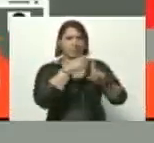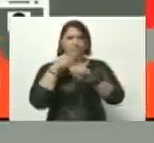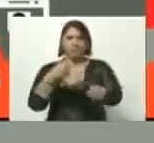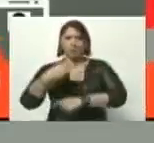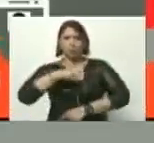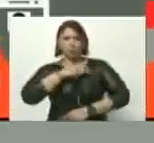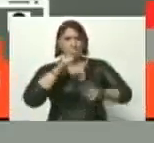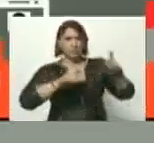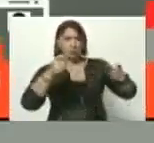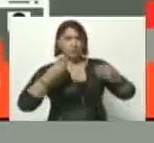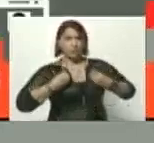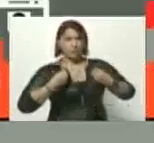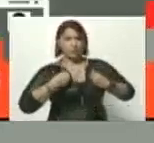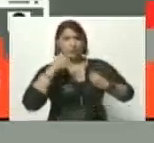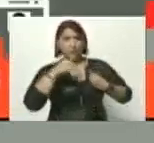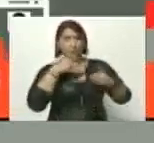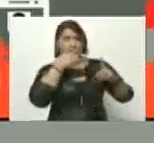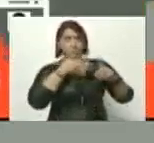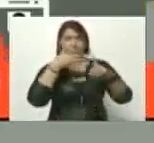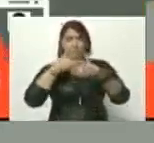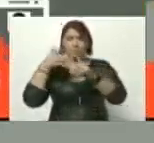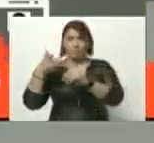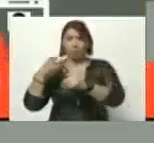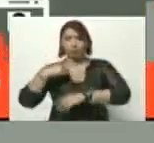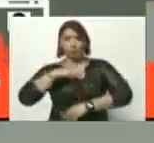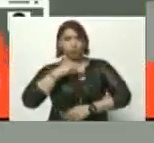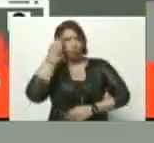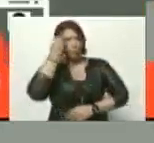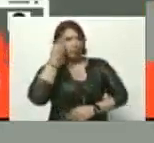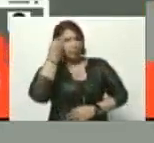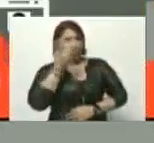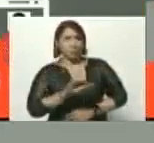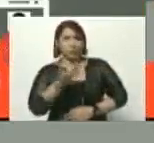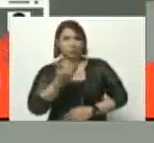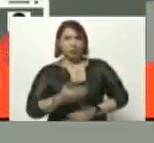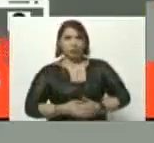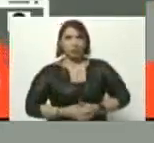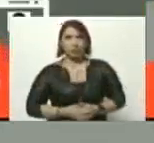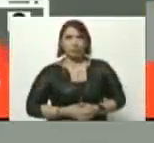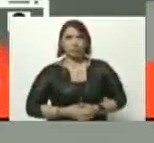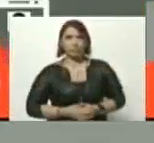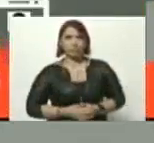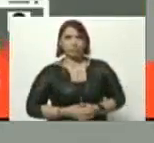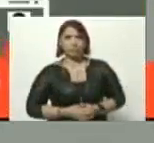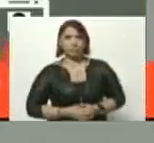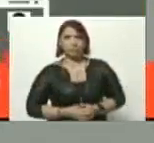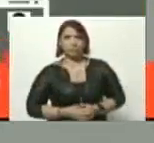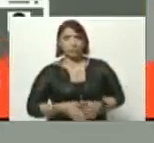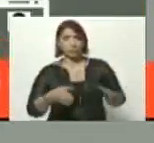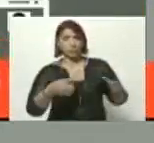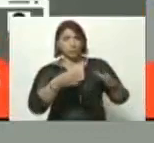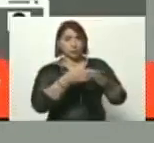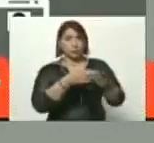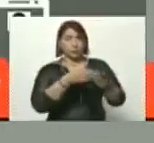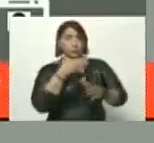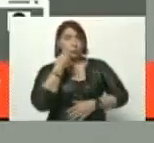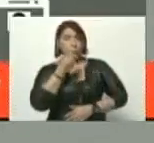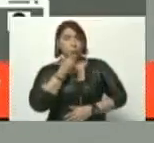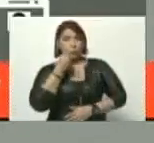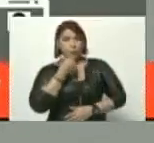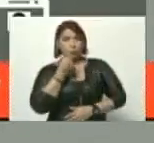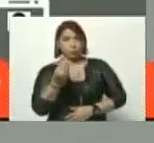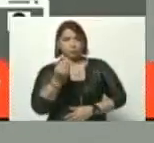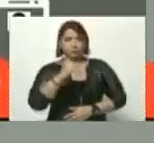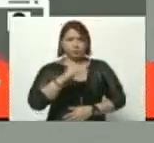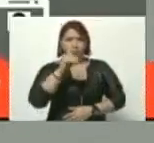y ciudadanas. Por eso la formación creemos que es fundamental, sobre todo en el sector de juventudes.